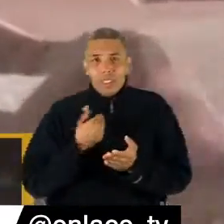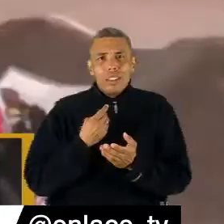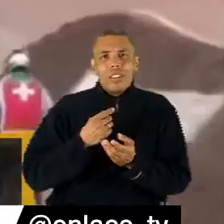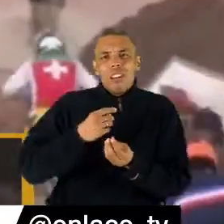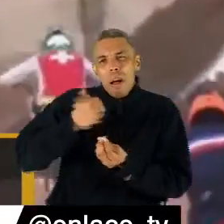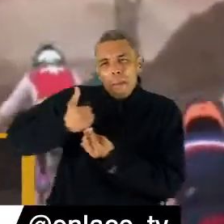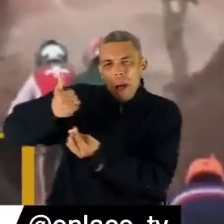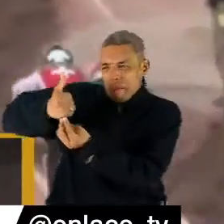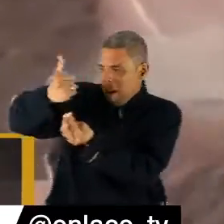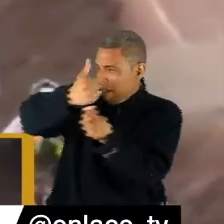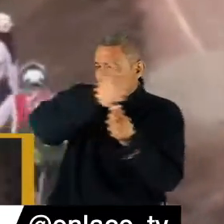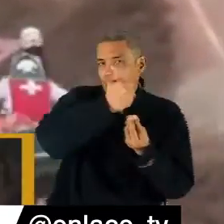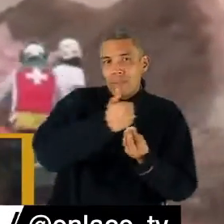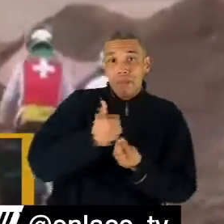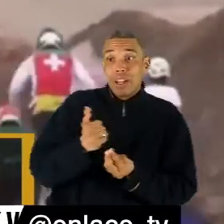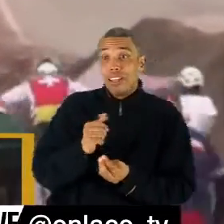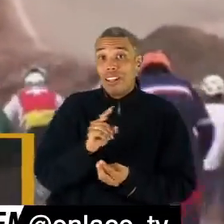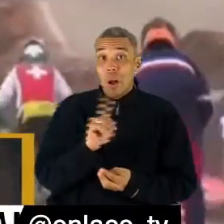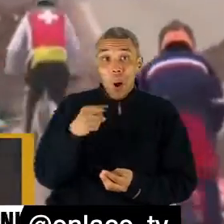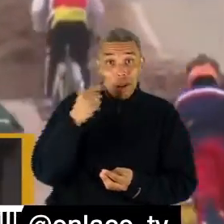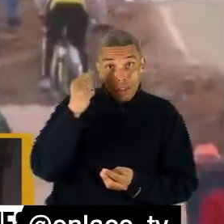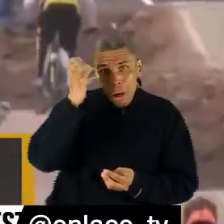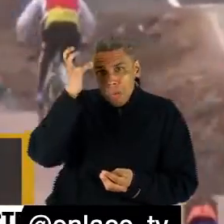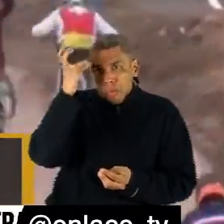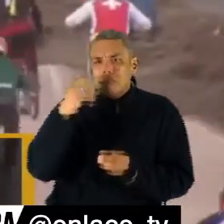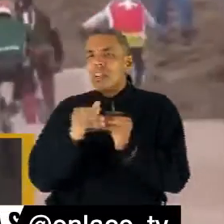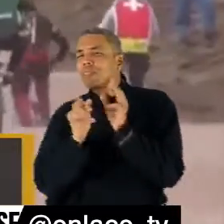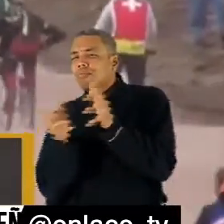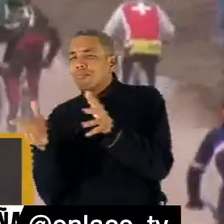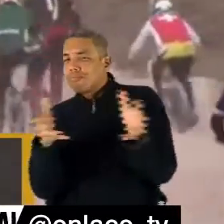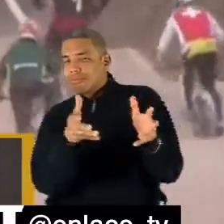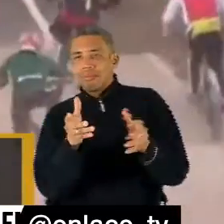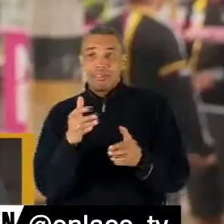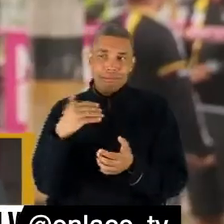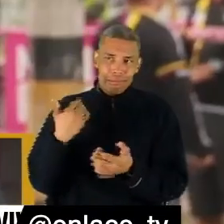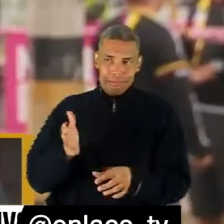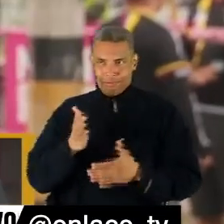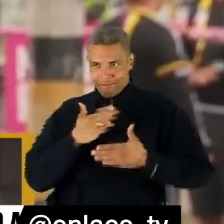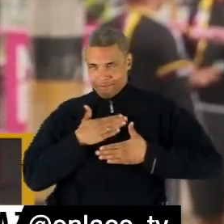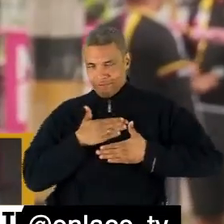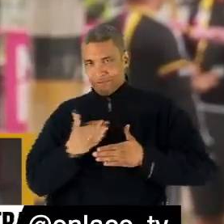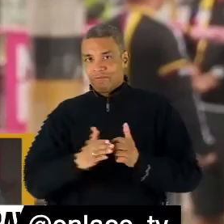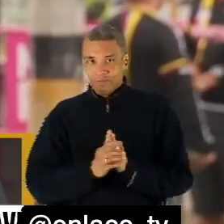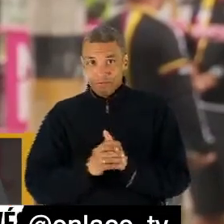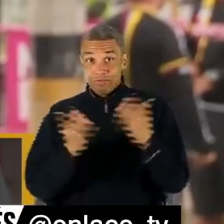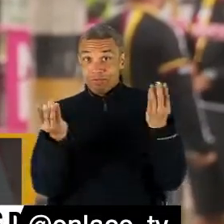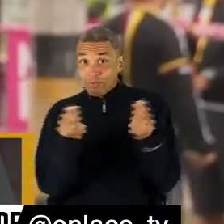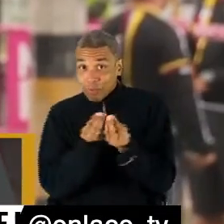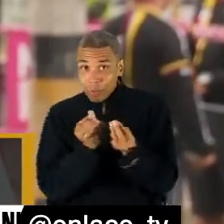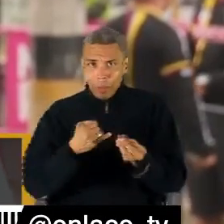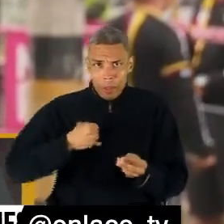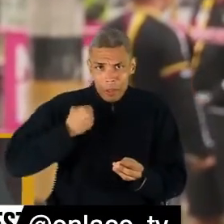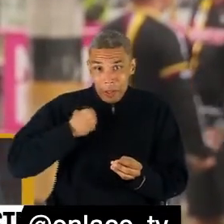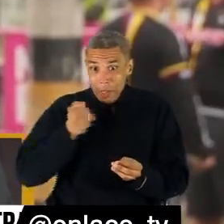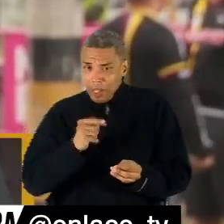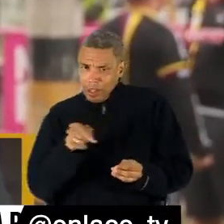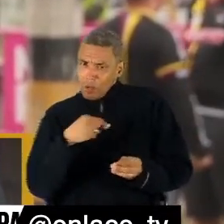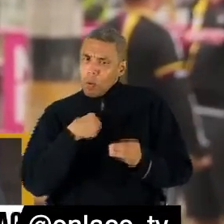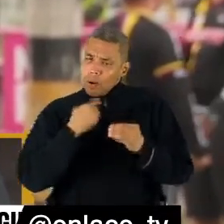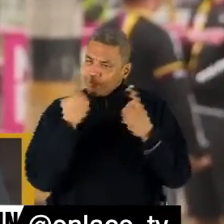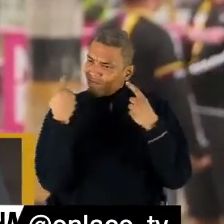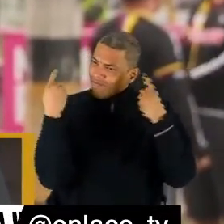este es un ejercicio muy valioso, un aprendizaje que nos deja para medirnos, para evaluar, para replantear,